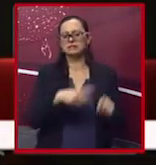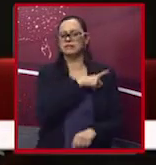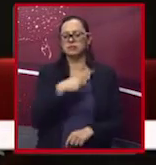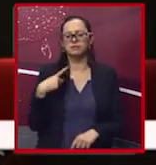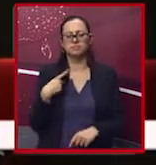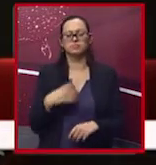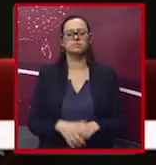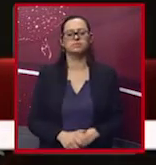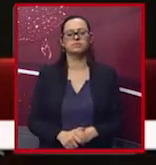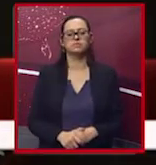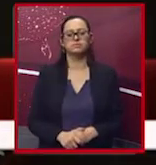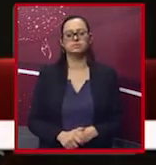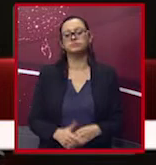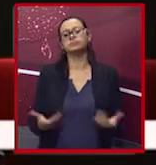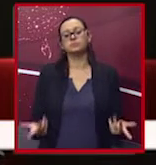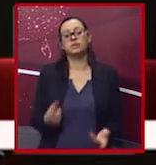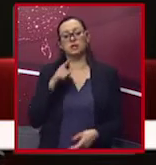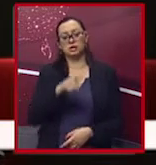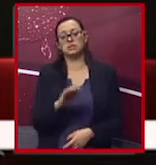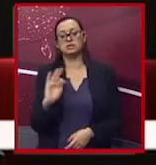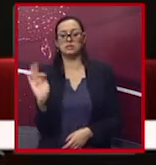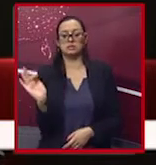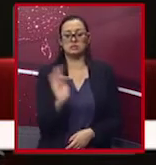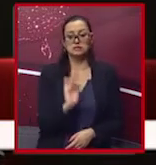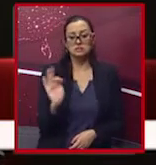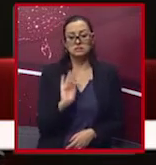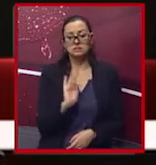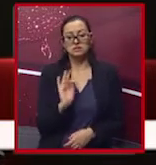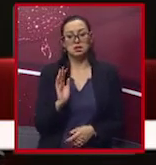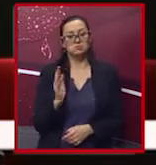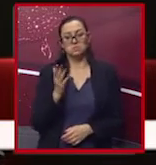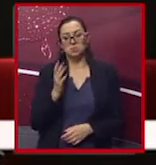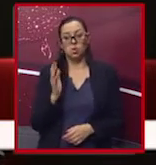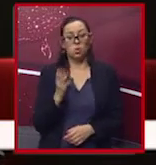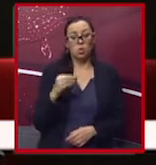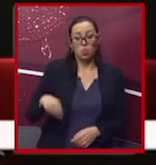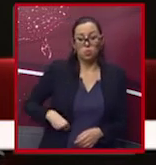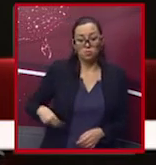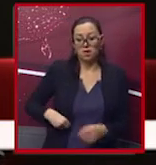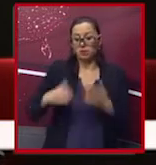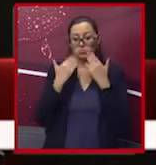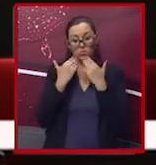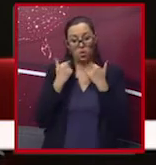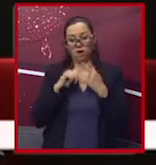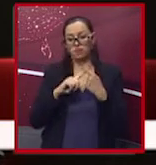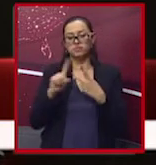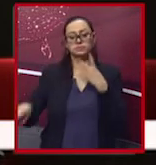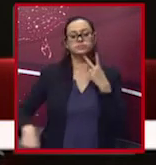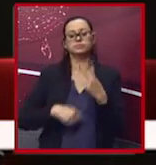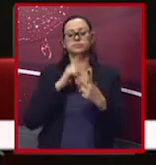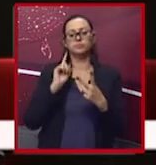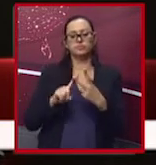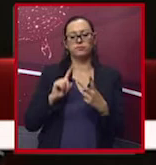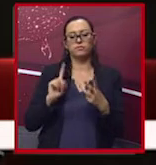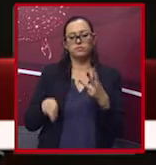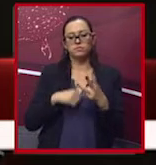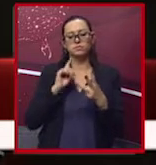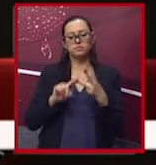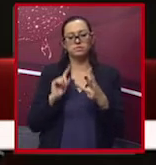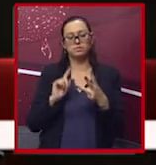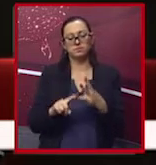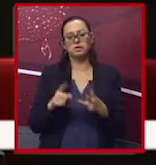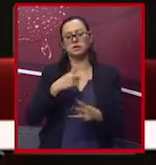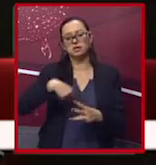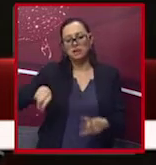Mantener el principio de presunción de inocencia del que goza todo ciudadano mexicano. Tercero, reconocer el principio de igualdad jurídica